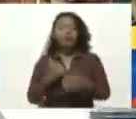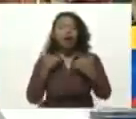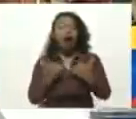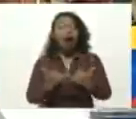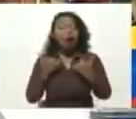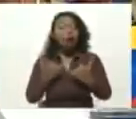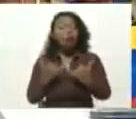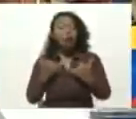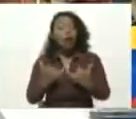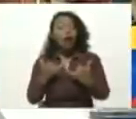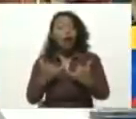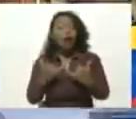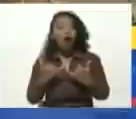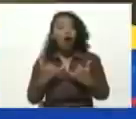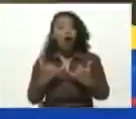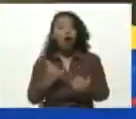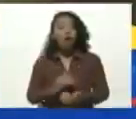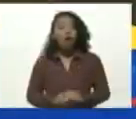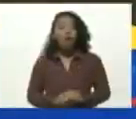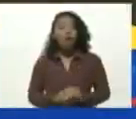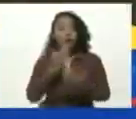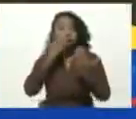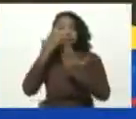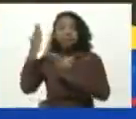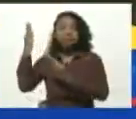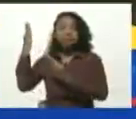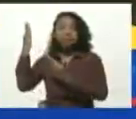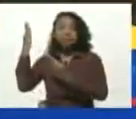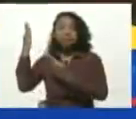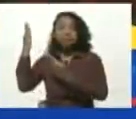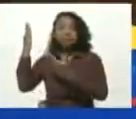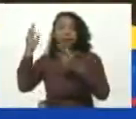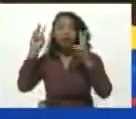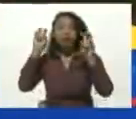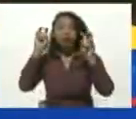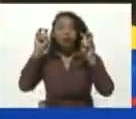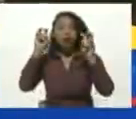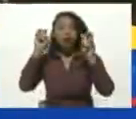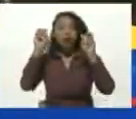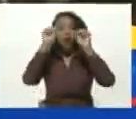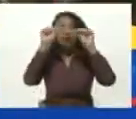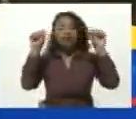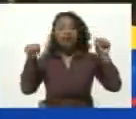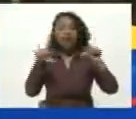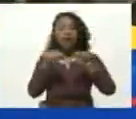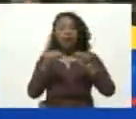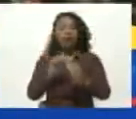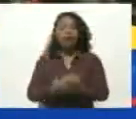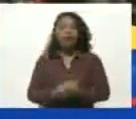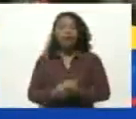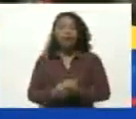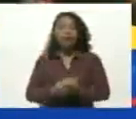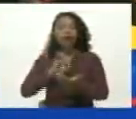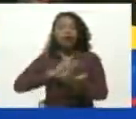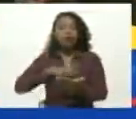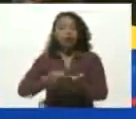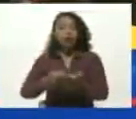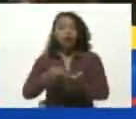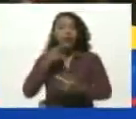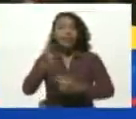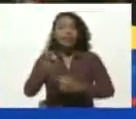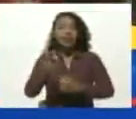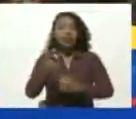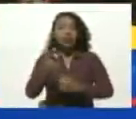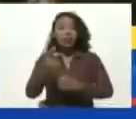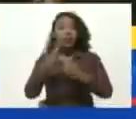Recientemente, mire, hay un nuevo sistema en Calona. Va traduciendo todo lo que uno va diciendo,